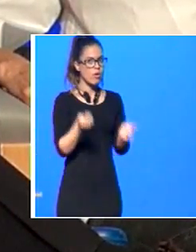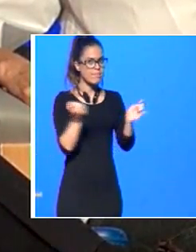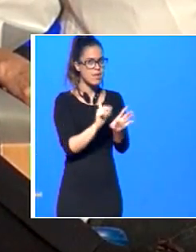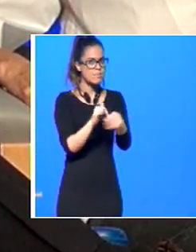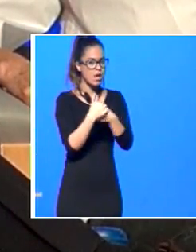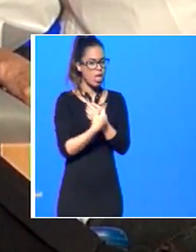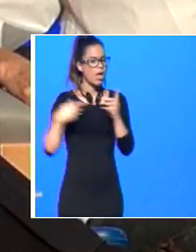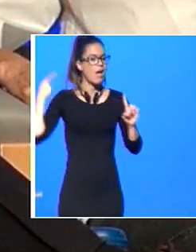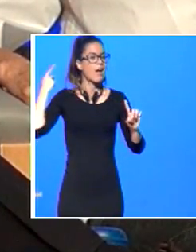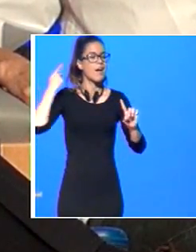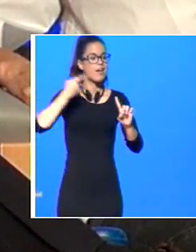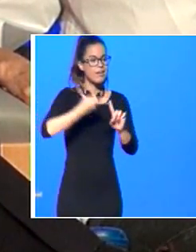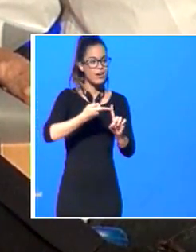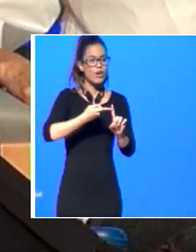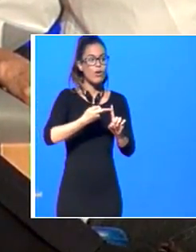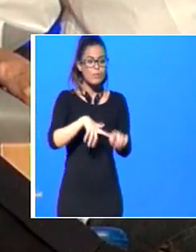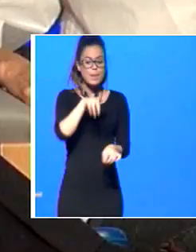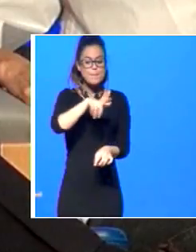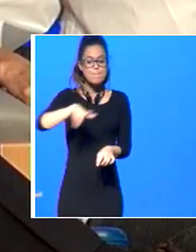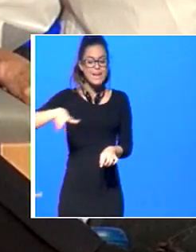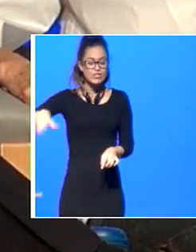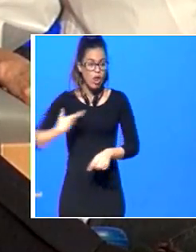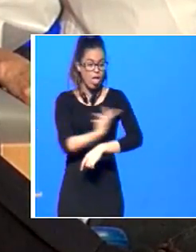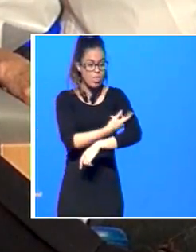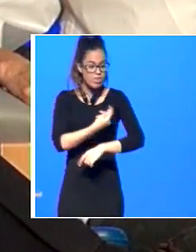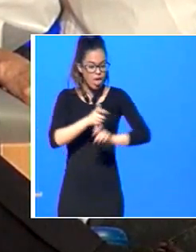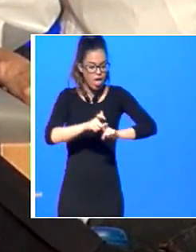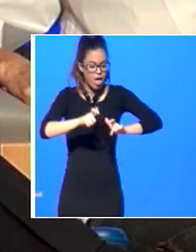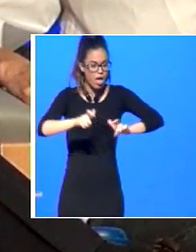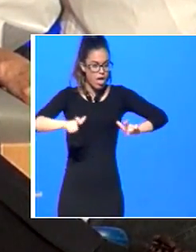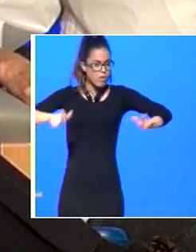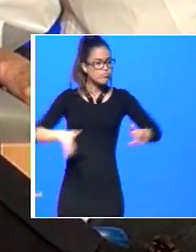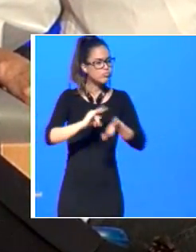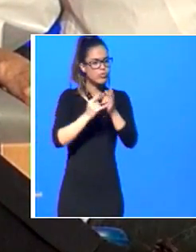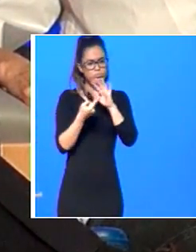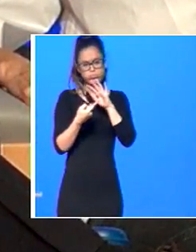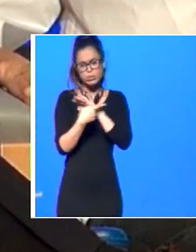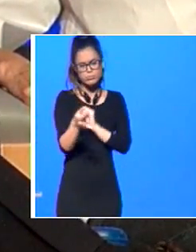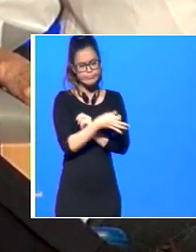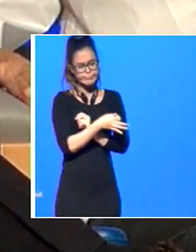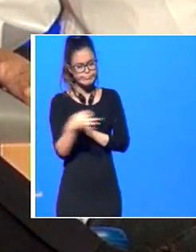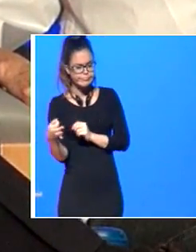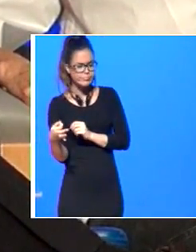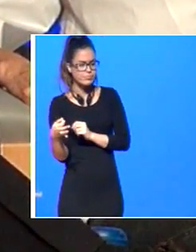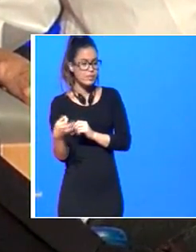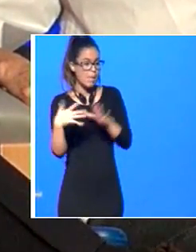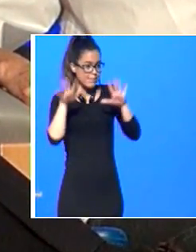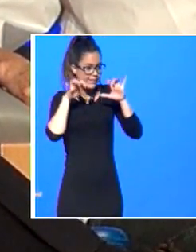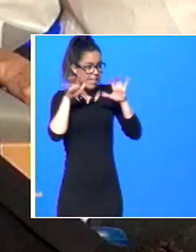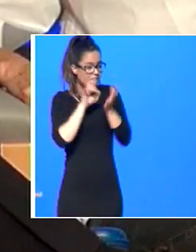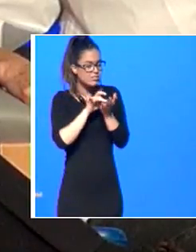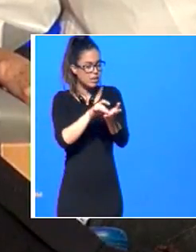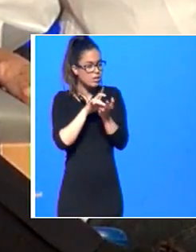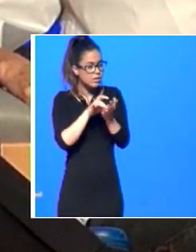para aumentar el número de donantes de sangre en esa comunidad. Este es un proyecto estrella de aprendizaje servicio que pone muy